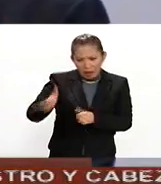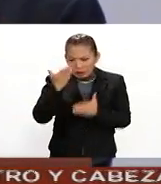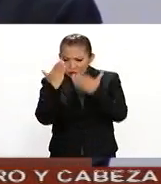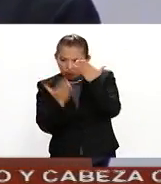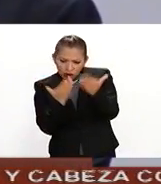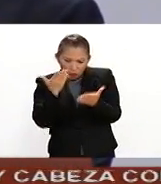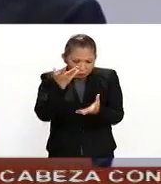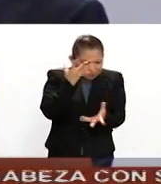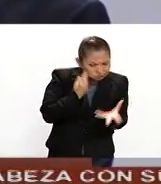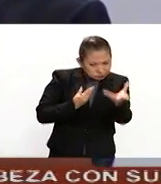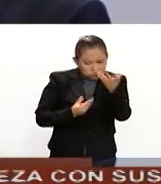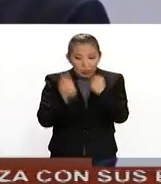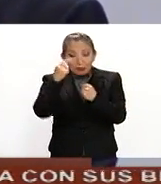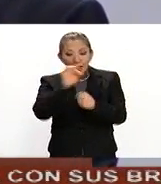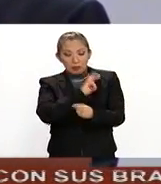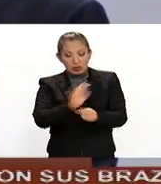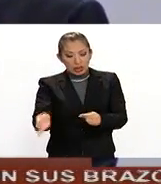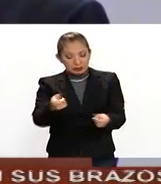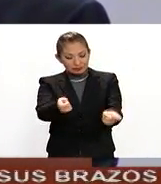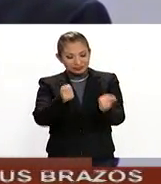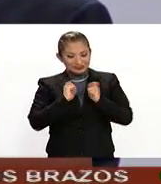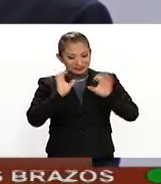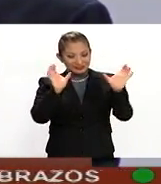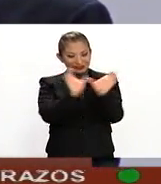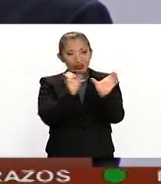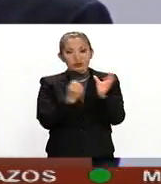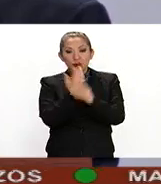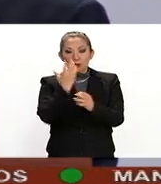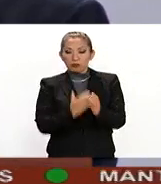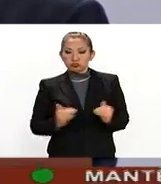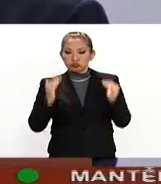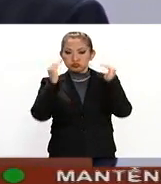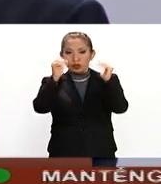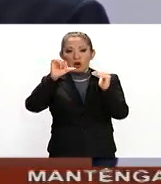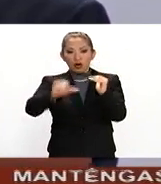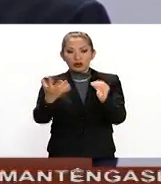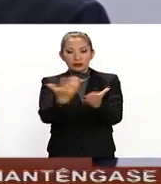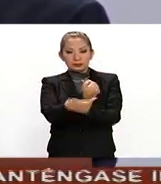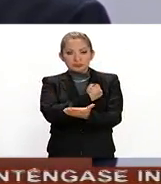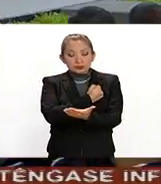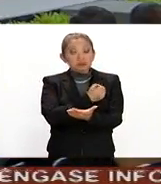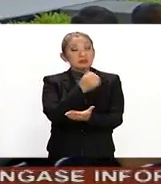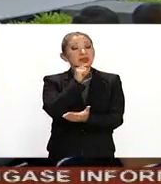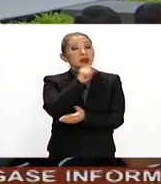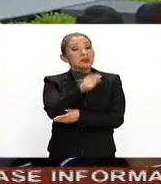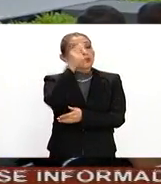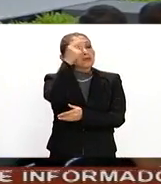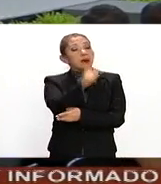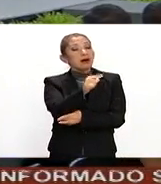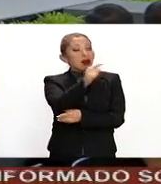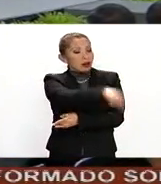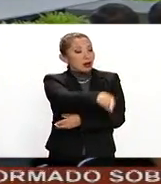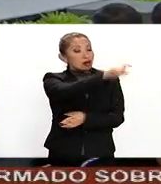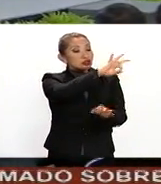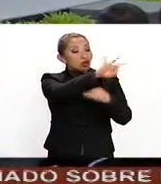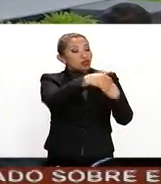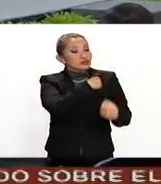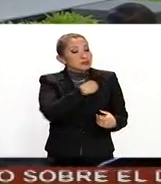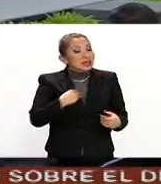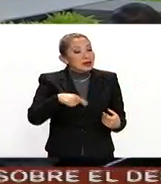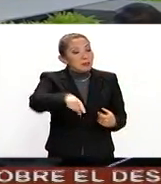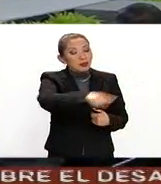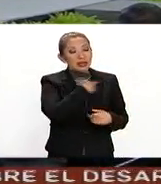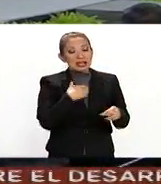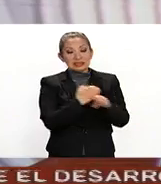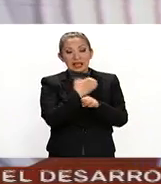estudio, preparación, para poderse acreditar en este ascenso que el día de hoy han obtenido, sino también a todos los demás miembros del